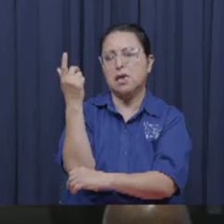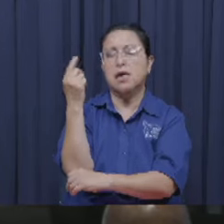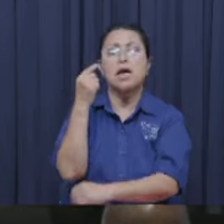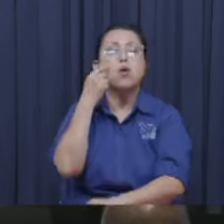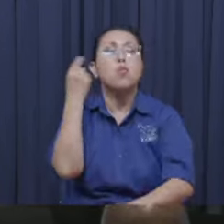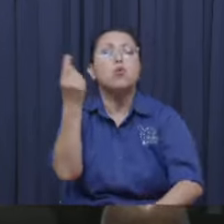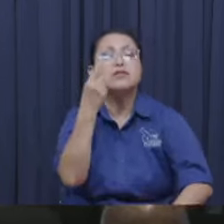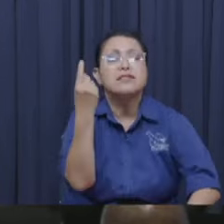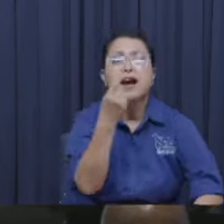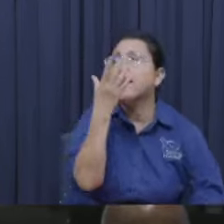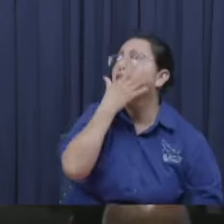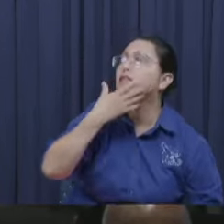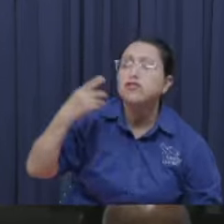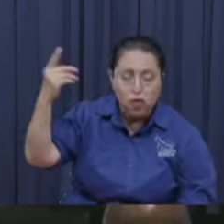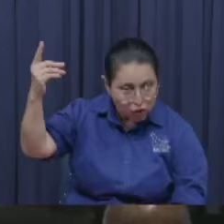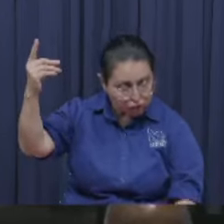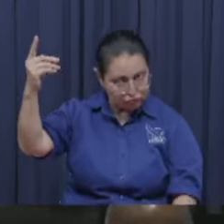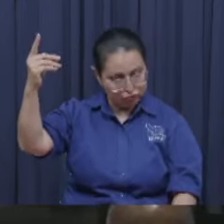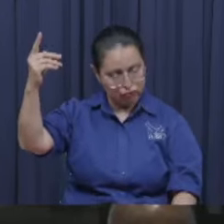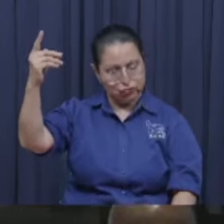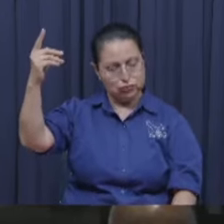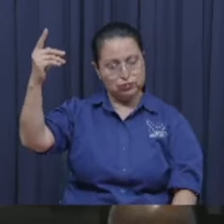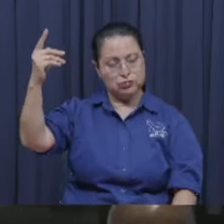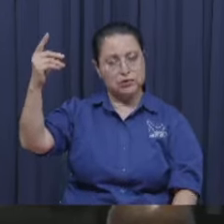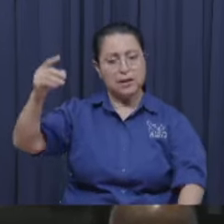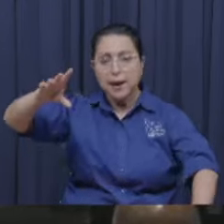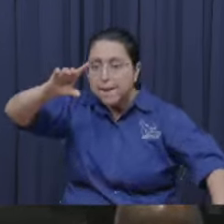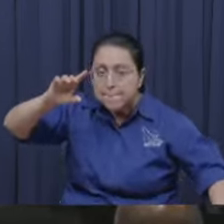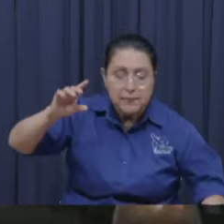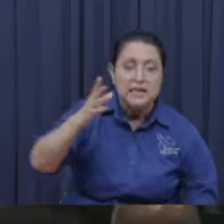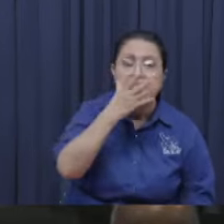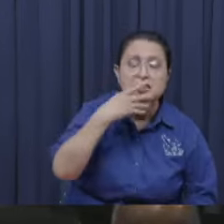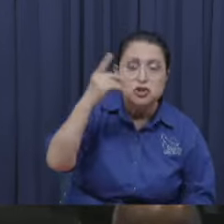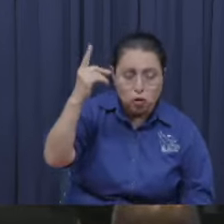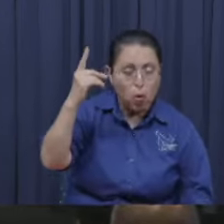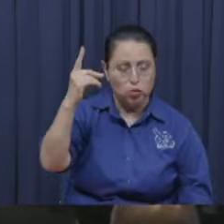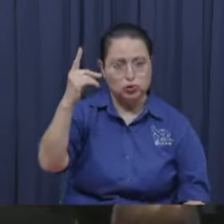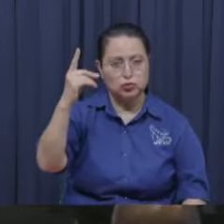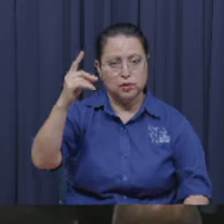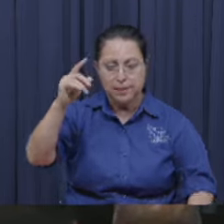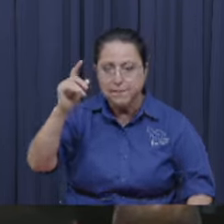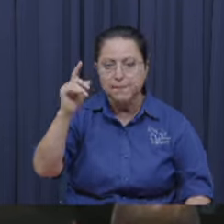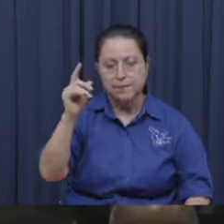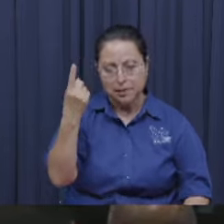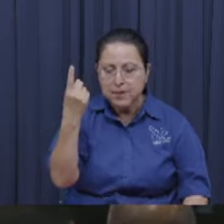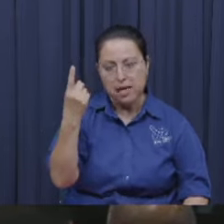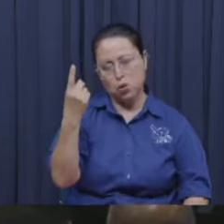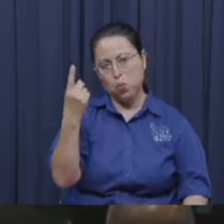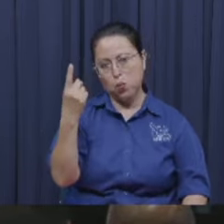salvación. Mire, Dios primero, Dios trabaja por razas.